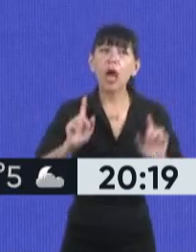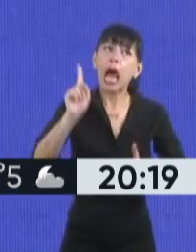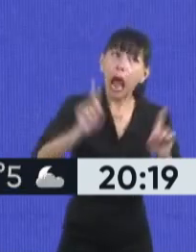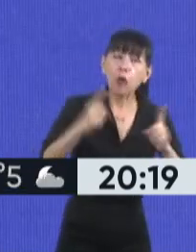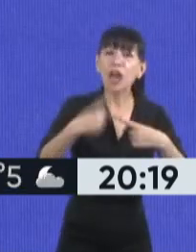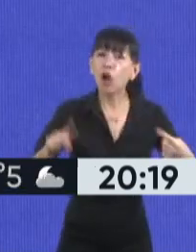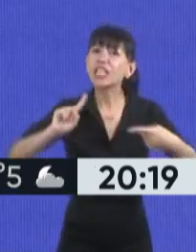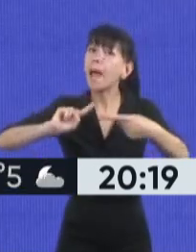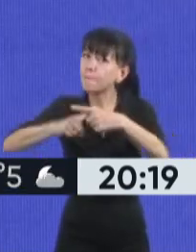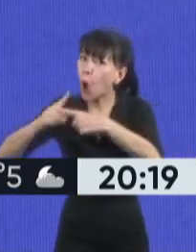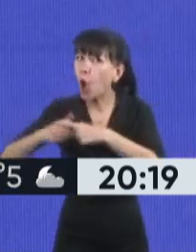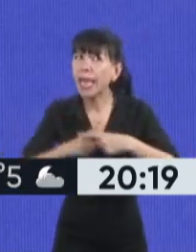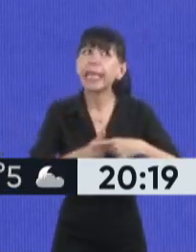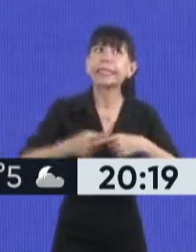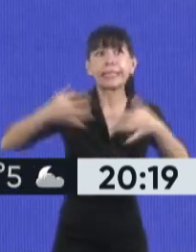políticas.